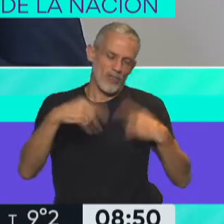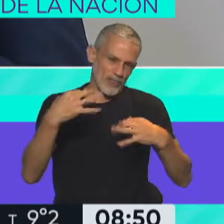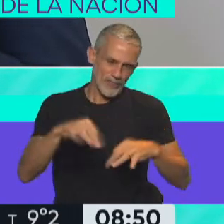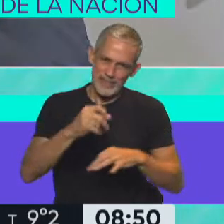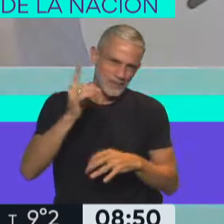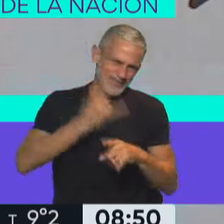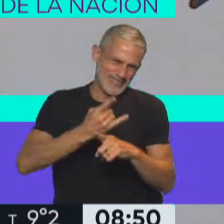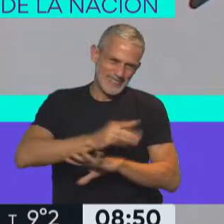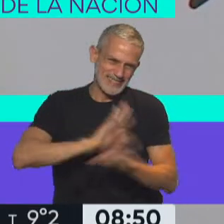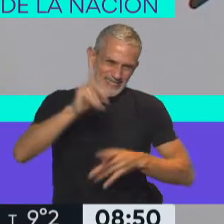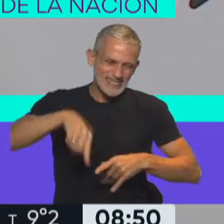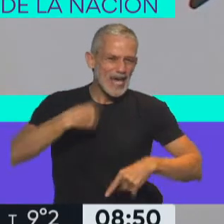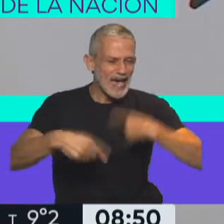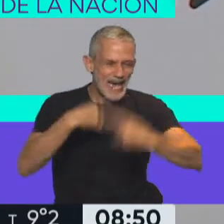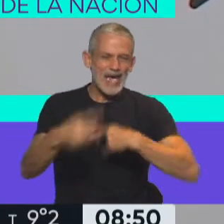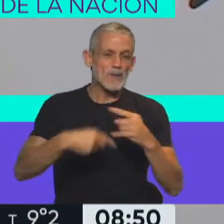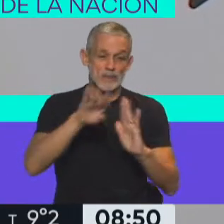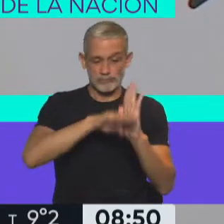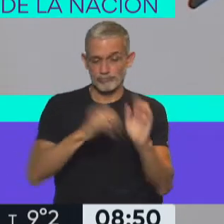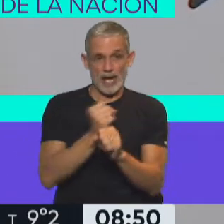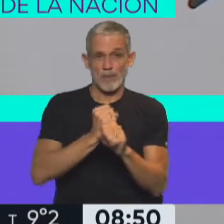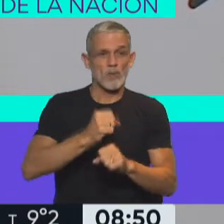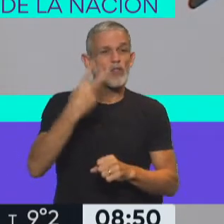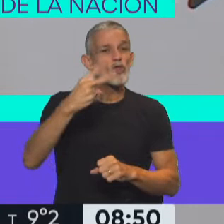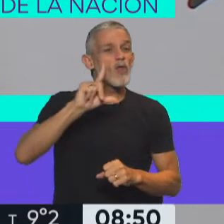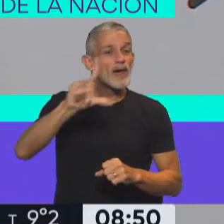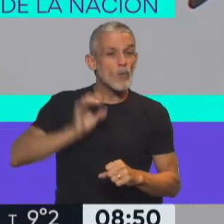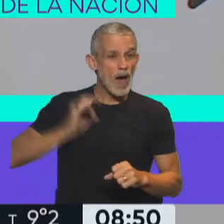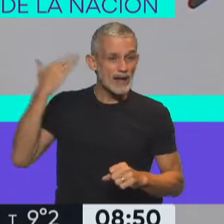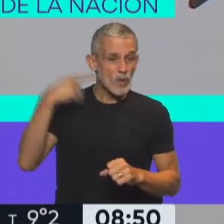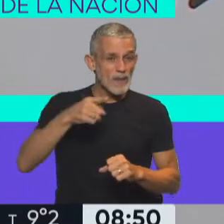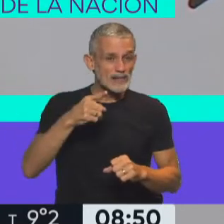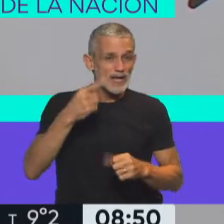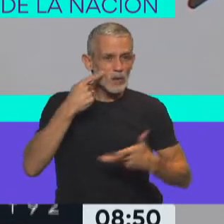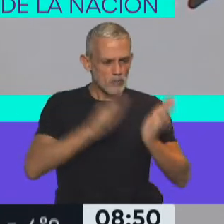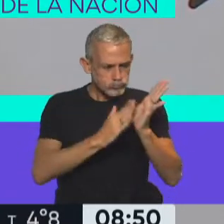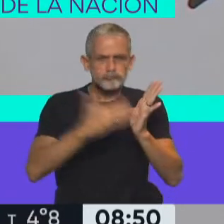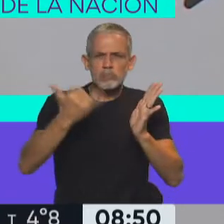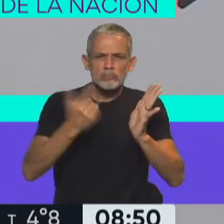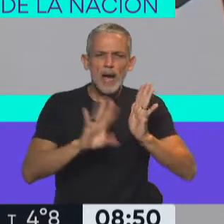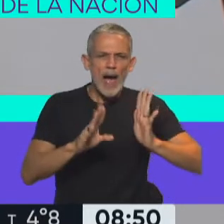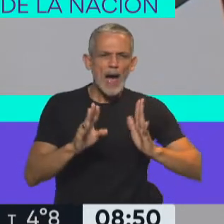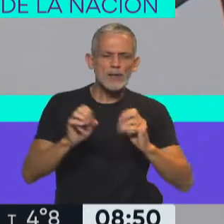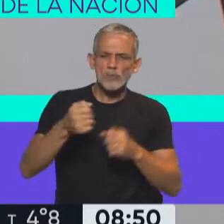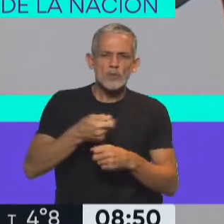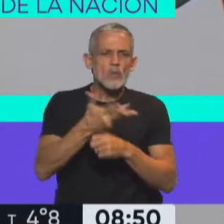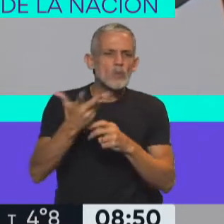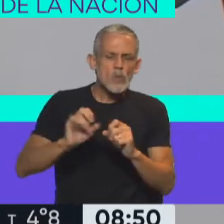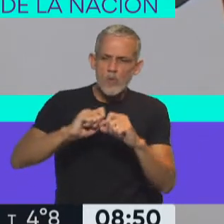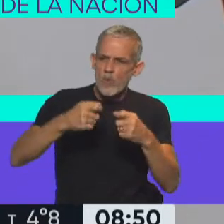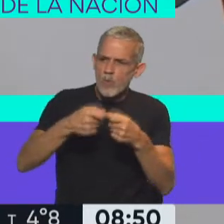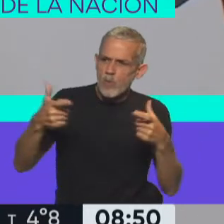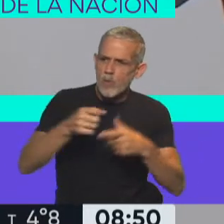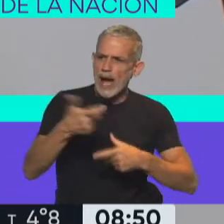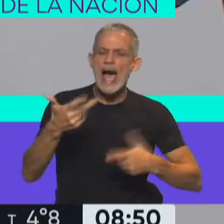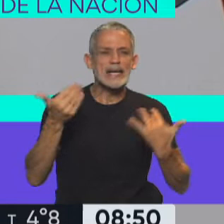todo momento, que son los protocolos que aprobamos el 2 de julio del año pasado y que nos demuestran que cuando la realidad epidemiológica de base lo hace